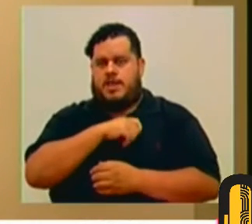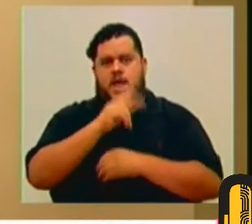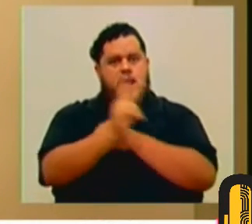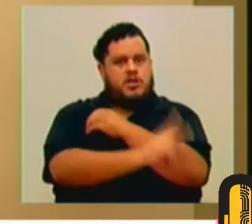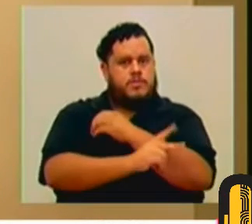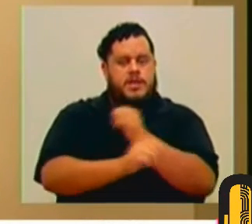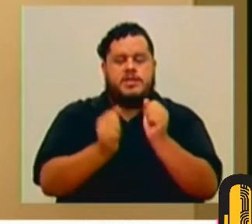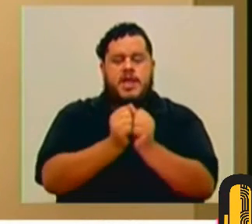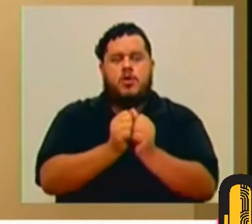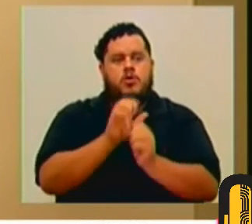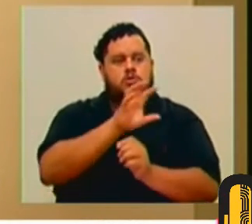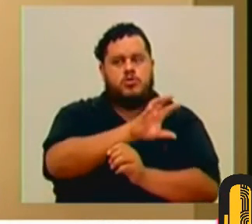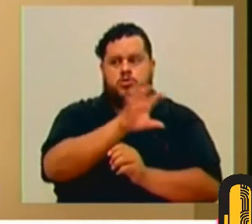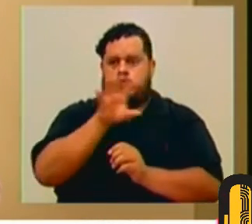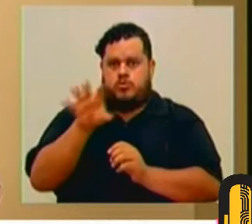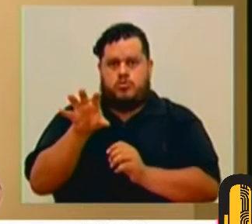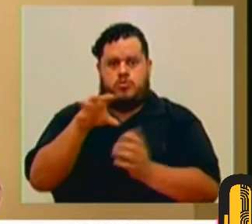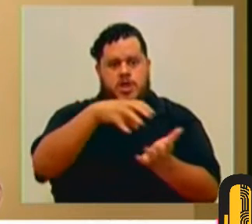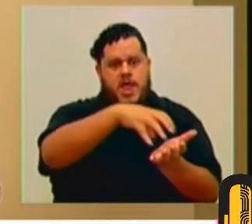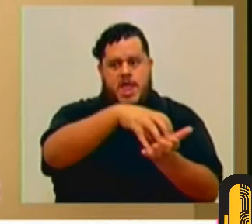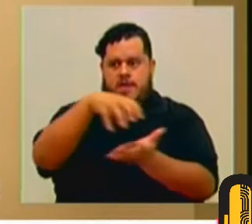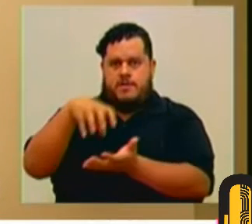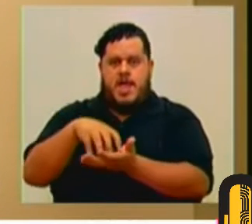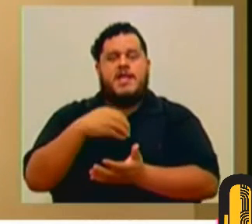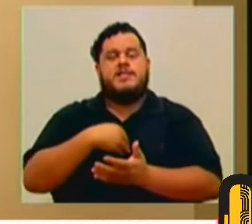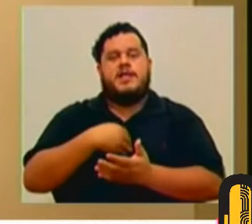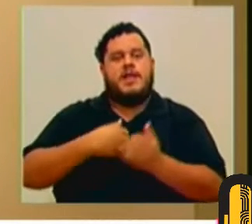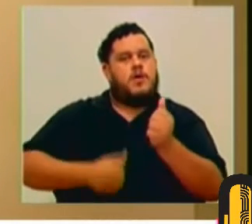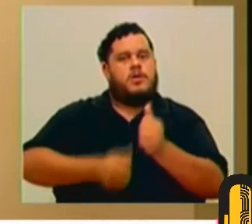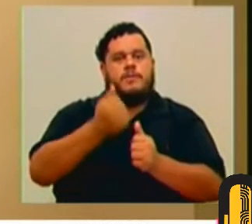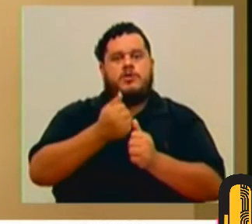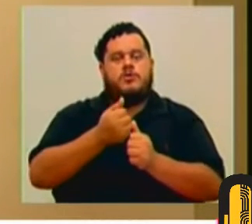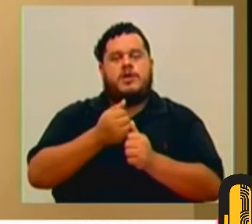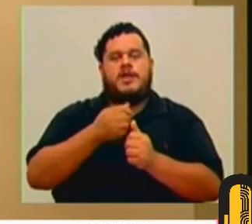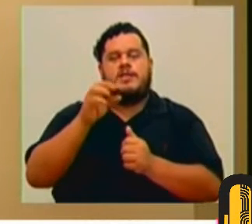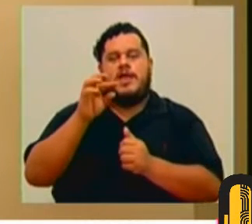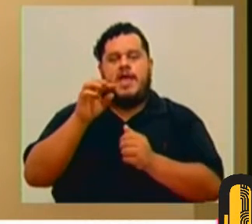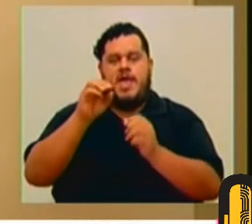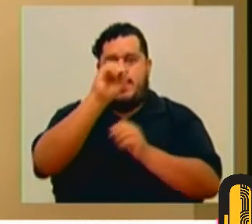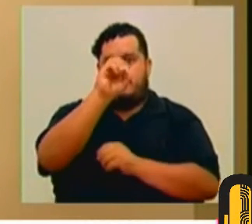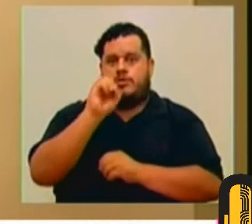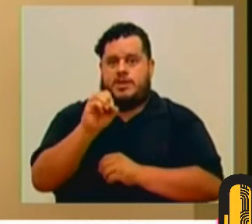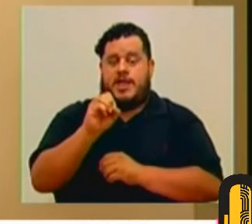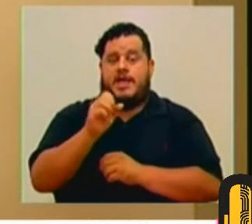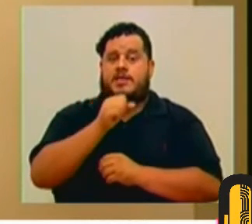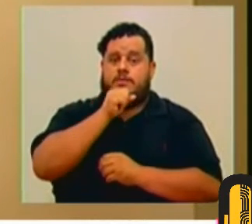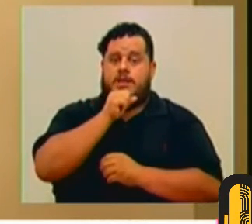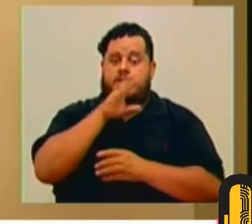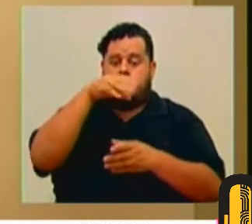sus respectivas regiones tienen una de las mayores tasas de envejecimiento, ubicándolos entre los